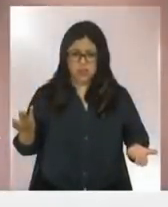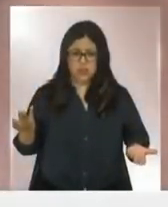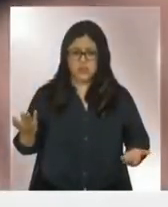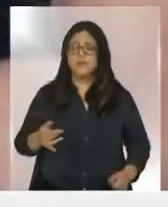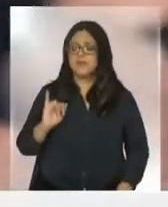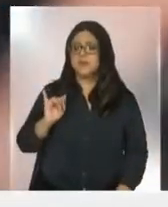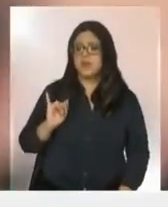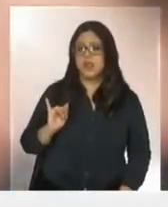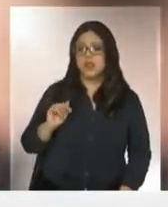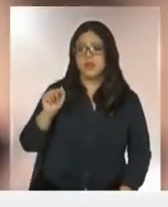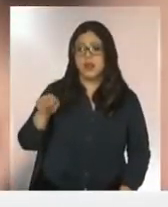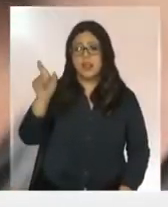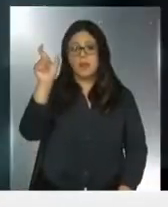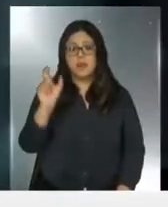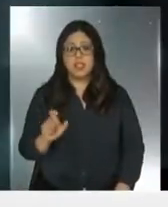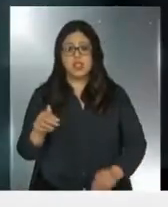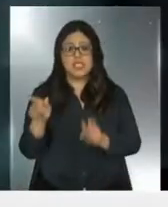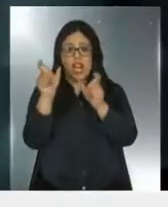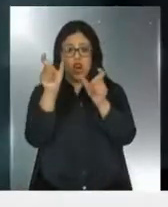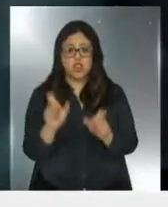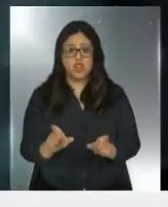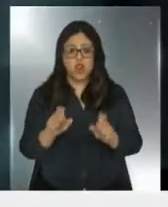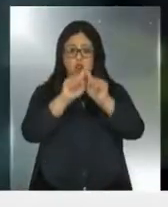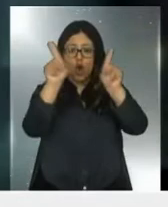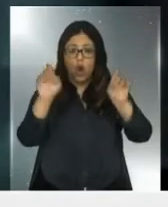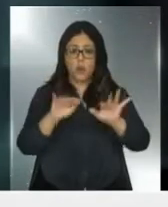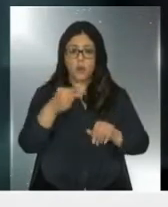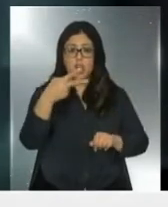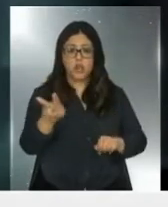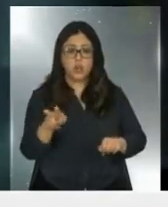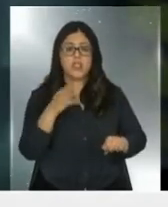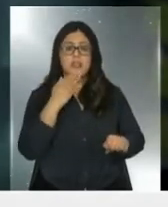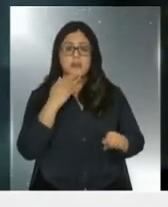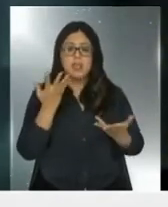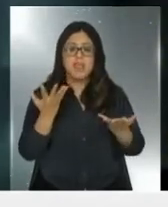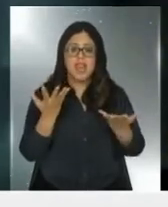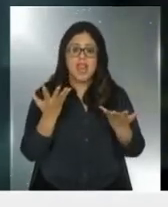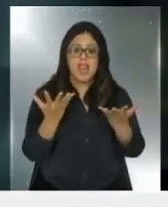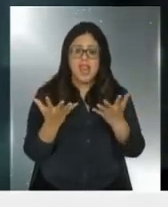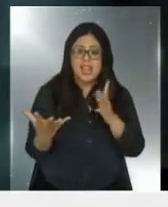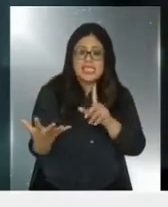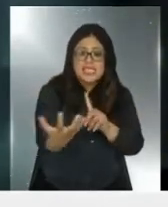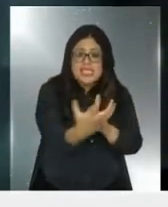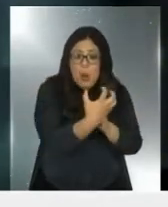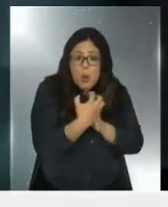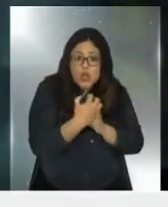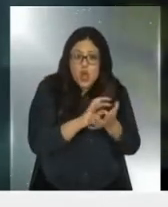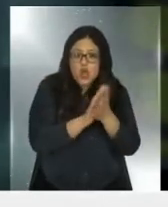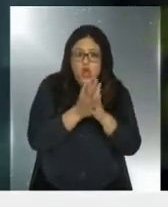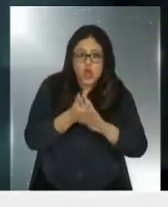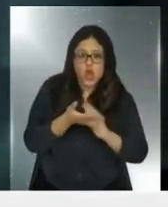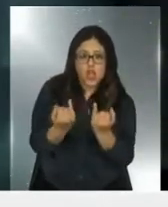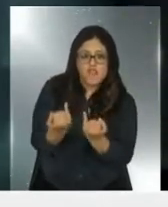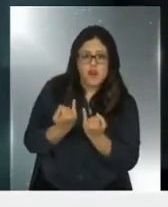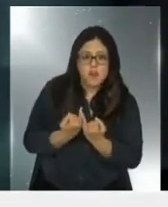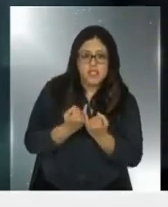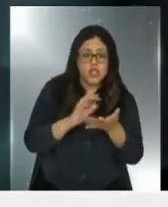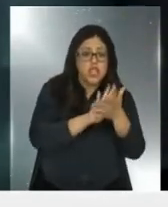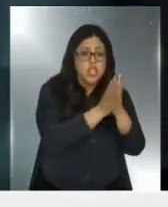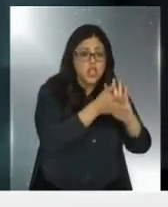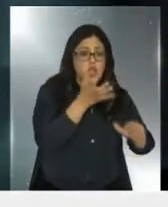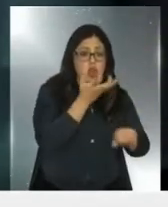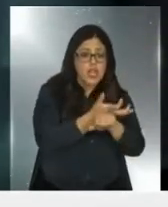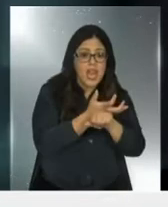Sí, en este caso el atacante tiene control sobre esa máquina y además de eso secuestró los archivos y además los encriptó. Es decir, todo el contenido